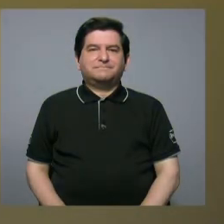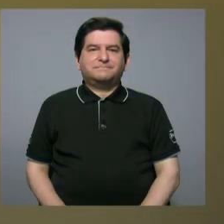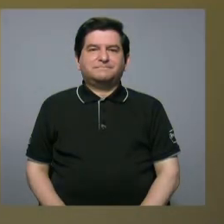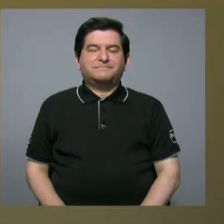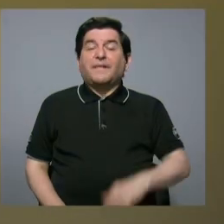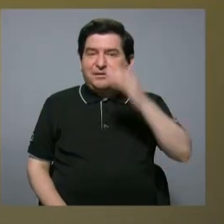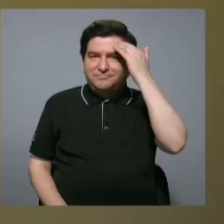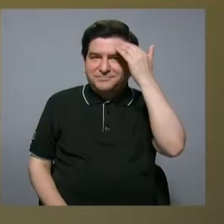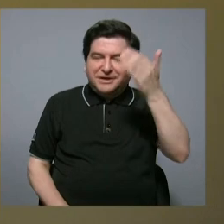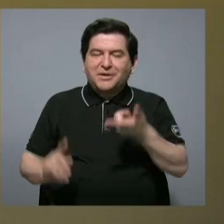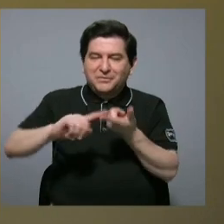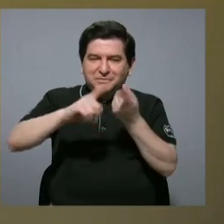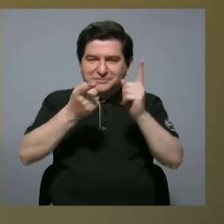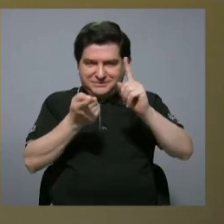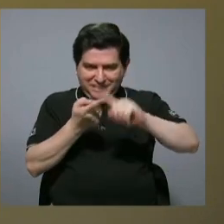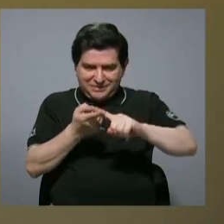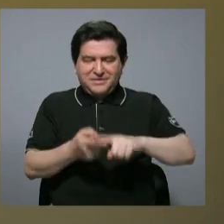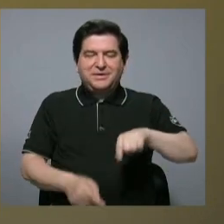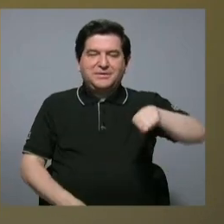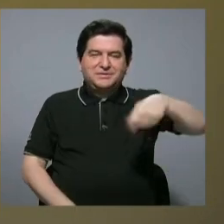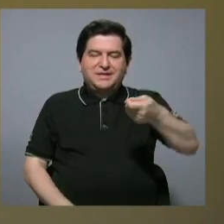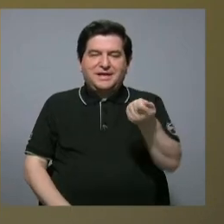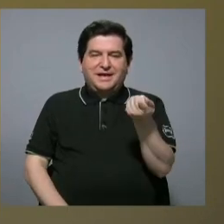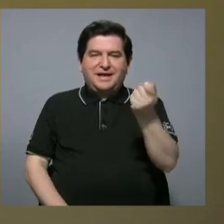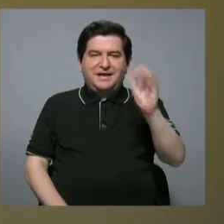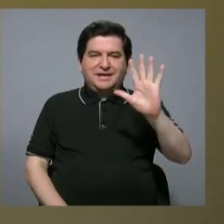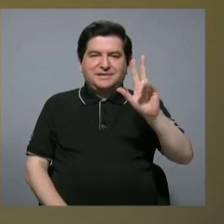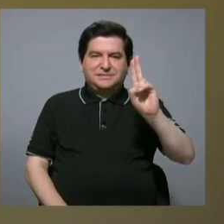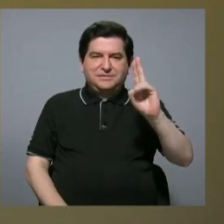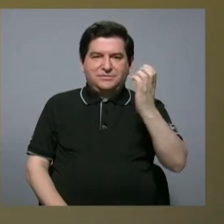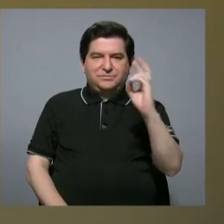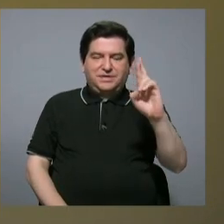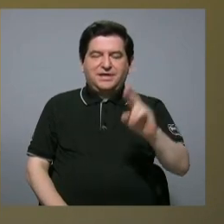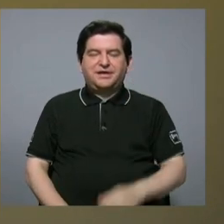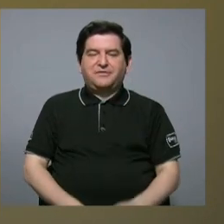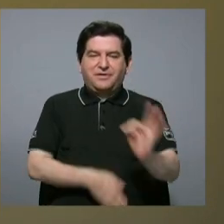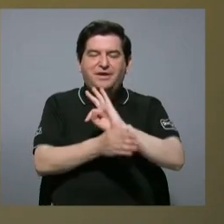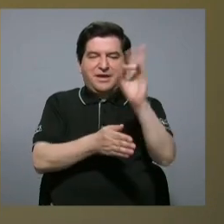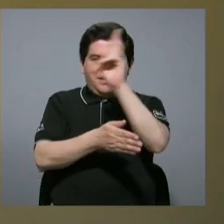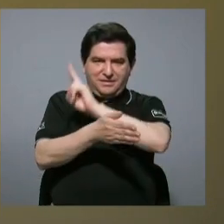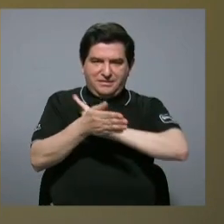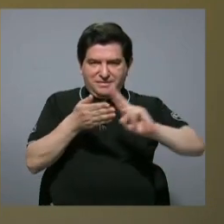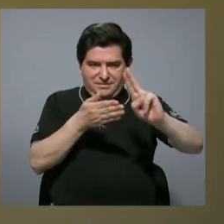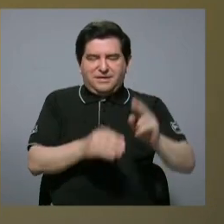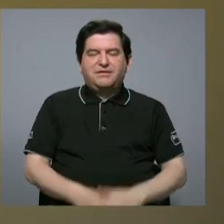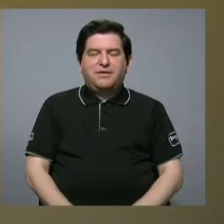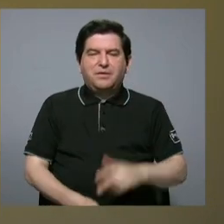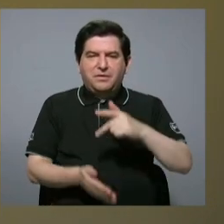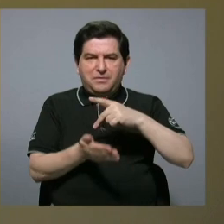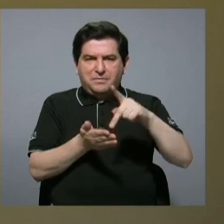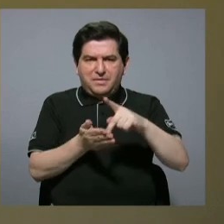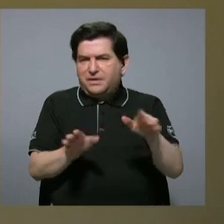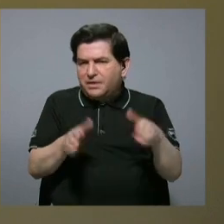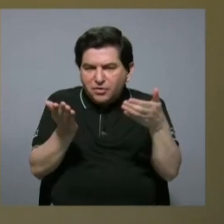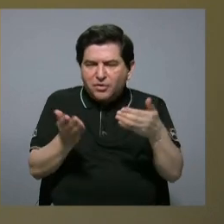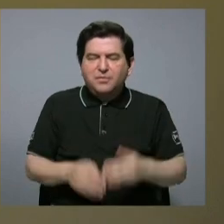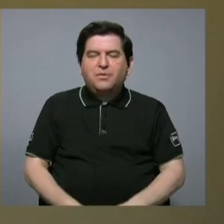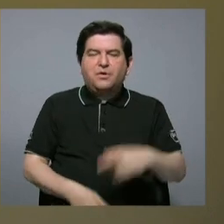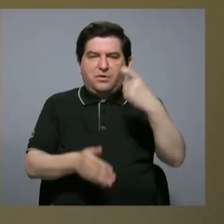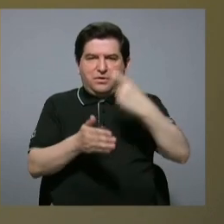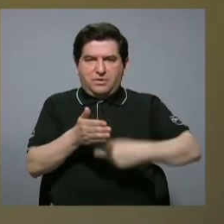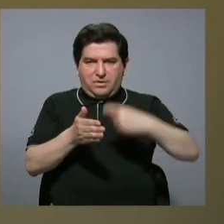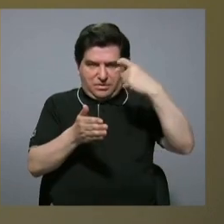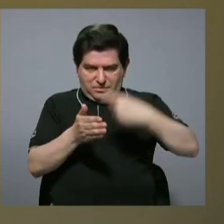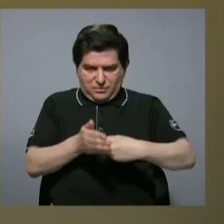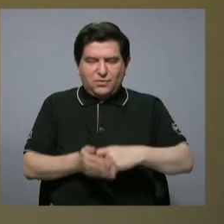Los saludamos, amigas y amigos de 15 UCR, este medio televisivo universitario que se paga con los impuestos que